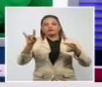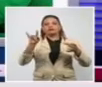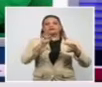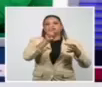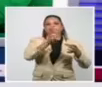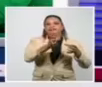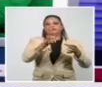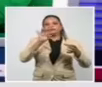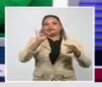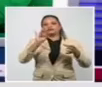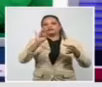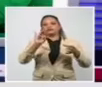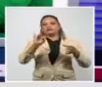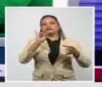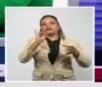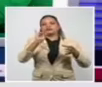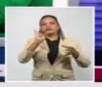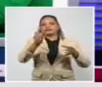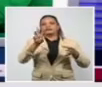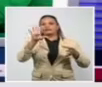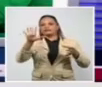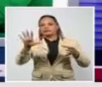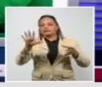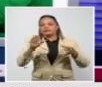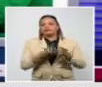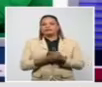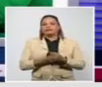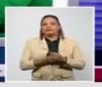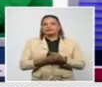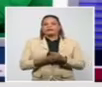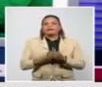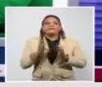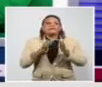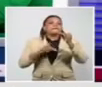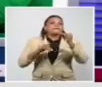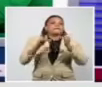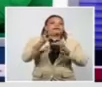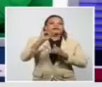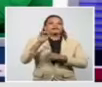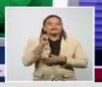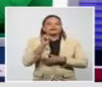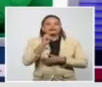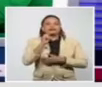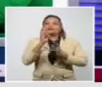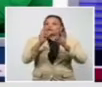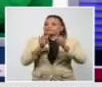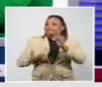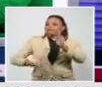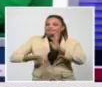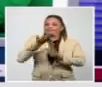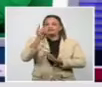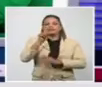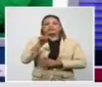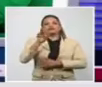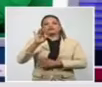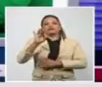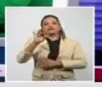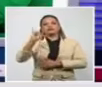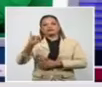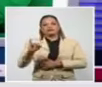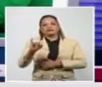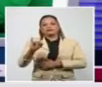335, y de más de 60, una cifra también muy alta, 186 personas